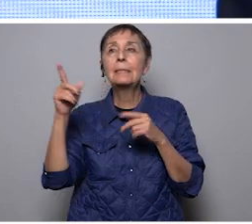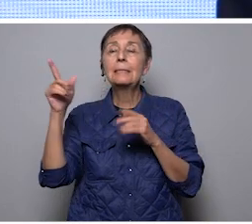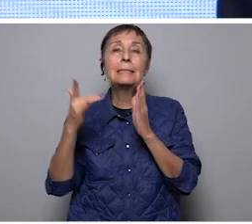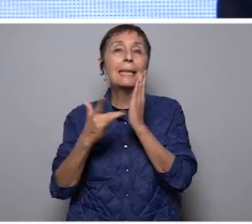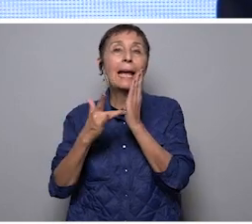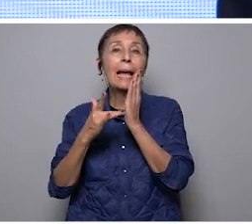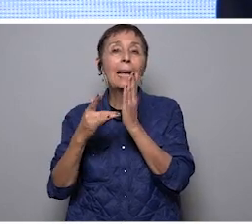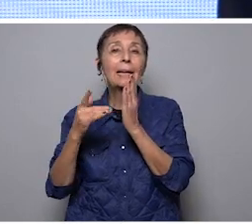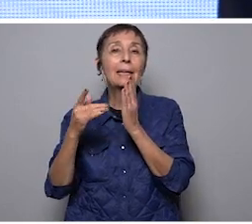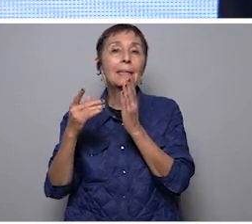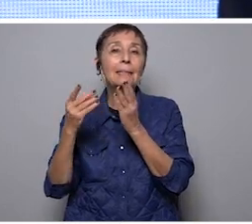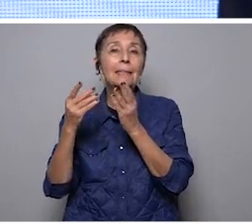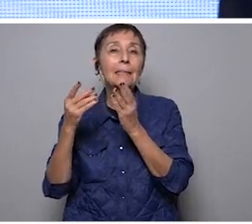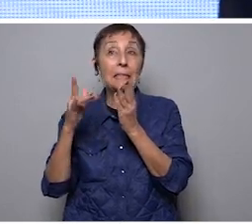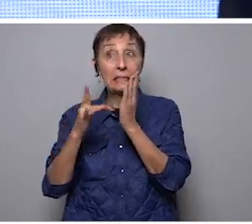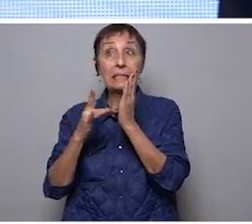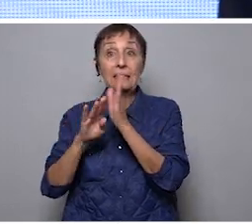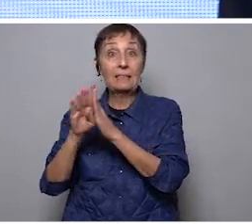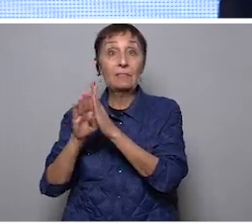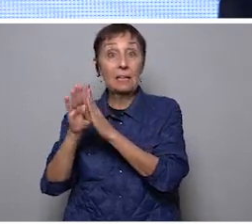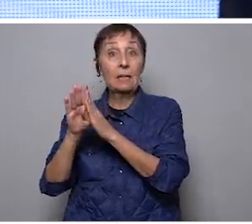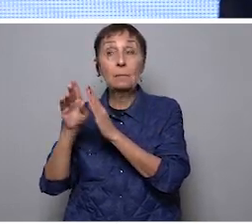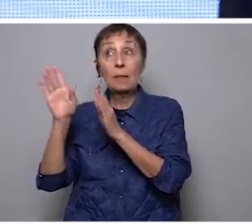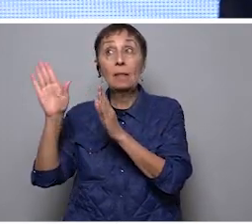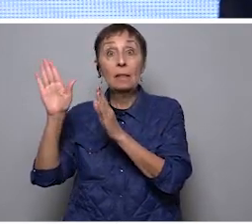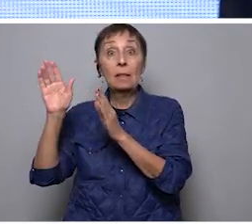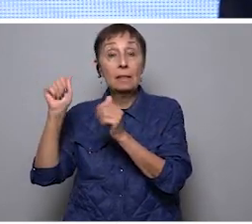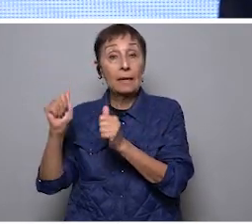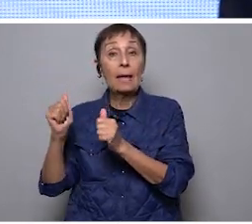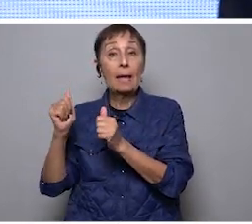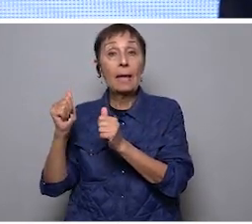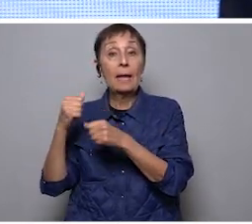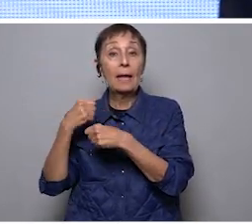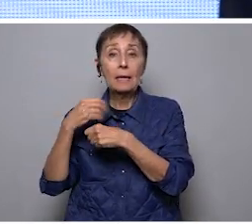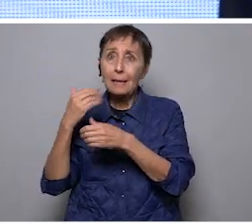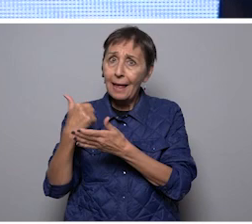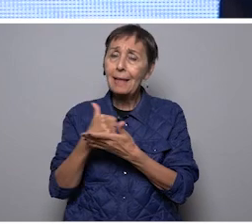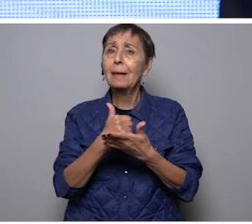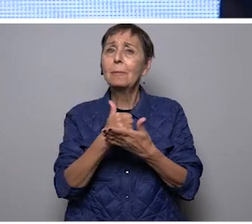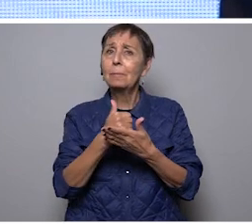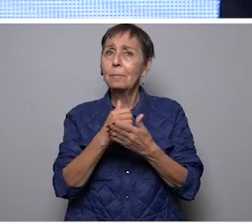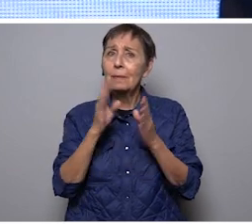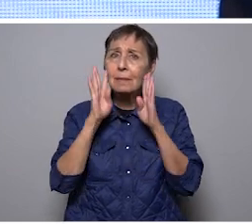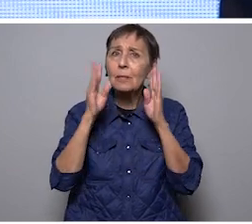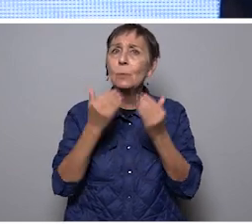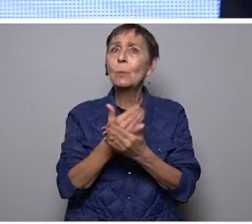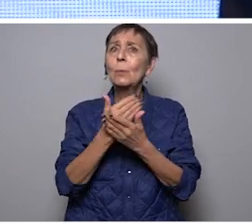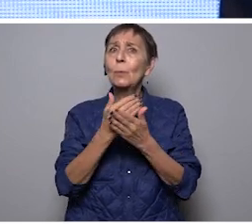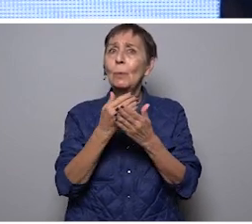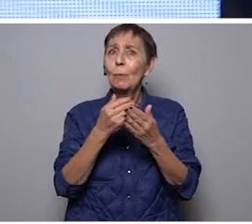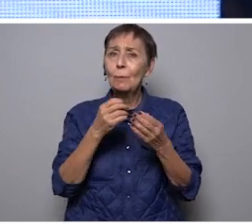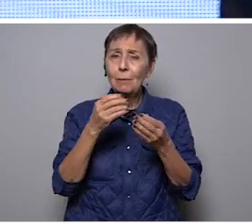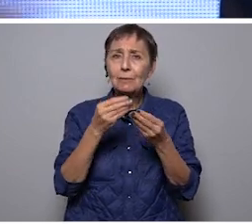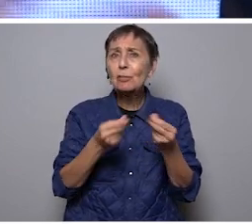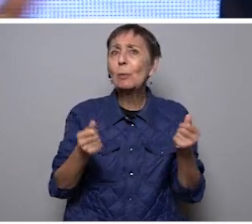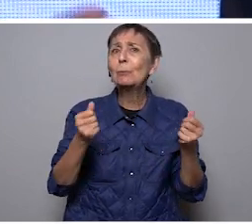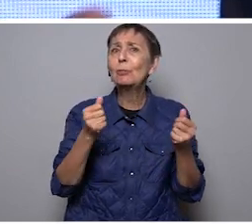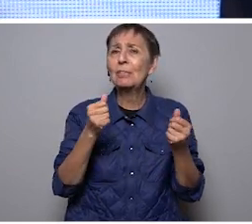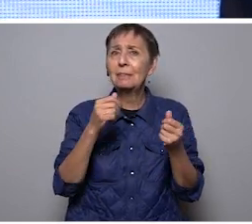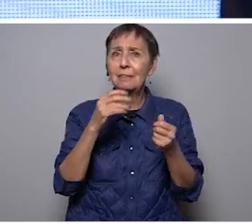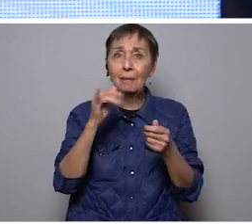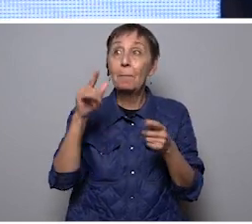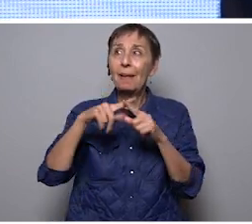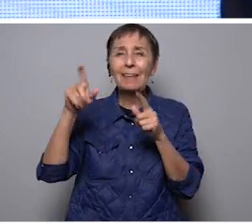puede producir soluciones adaptadas y útiles y pertinentes por ejemplo eh el gran